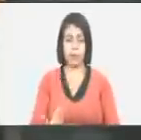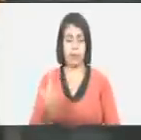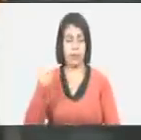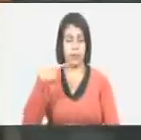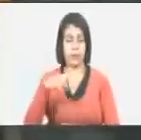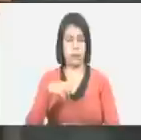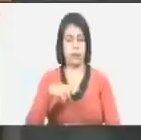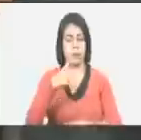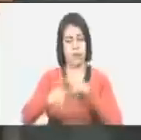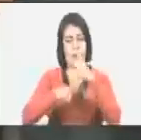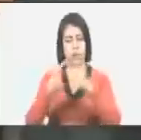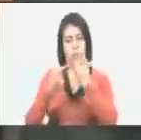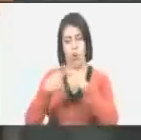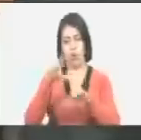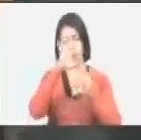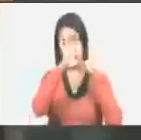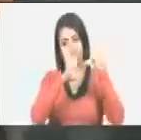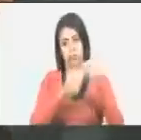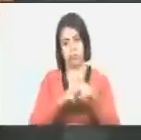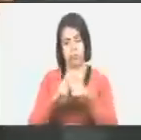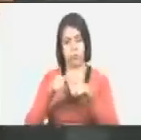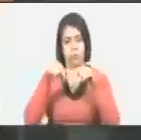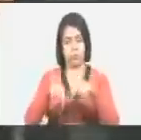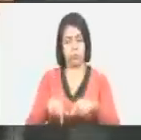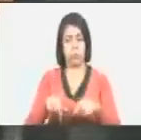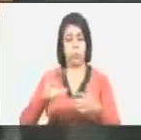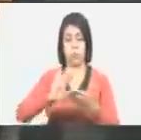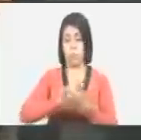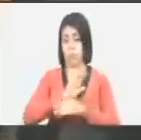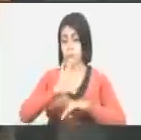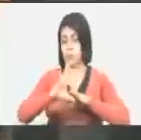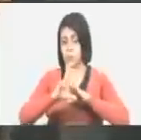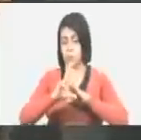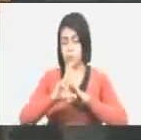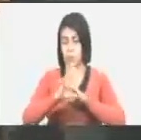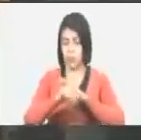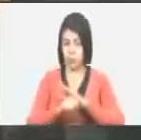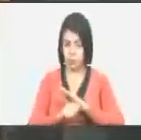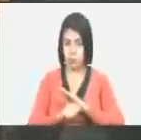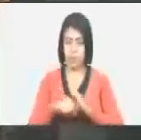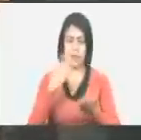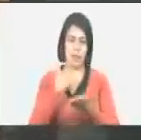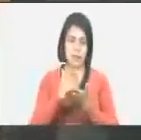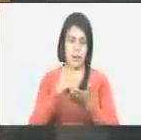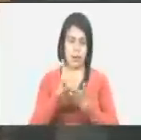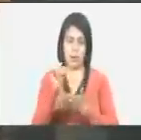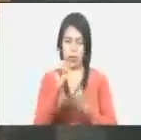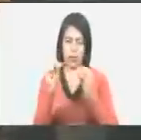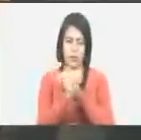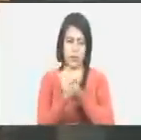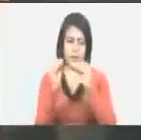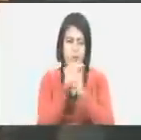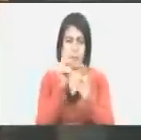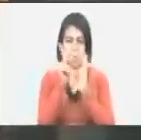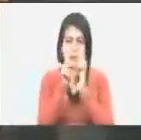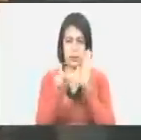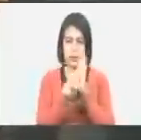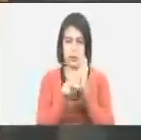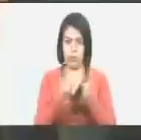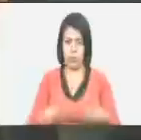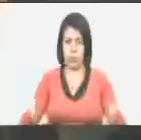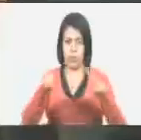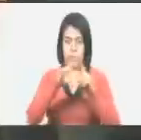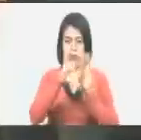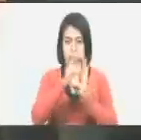asistencia procedentes de otros estados en materia de extinción de dominio se tramitarán siempre que no contradigan los principios y valores fundamentales